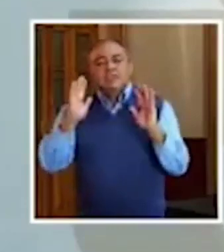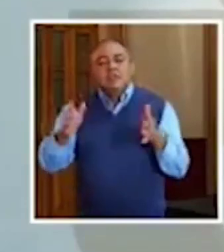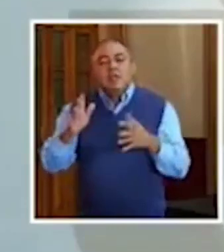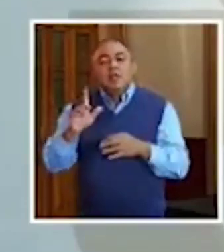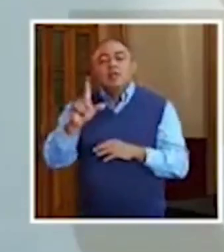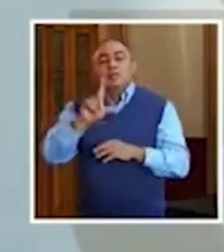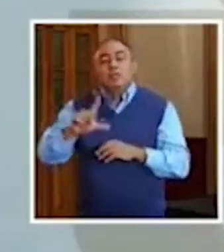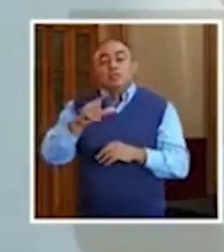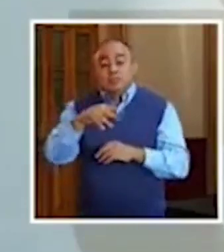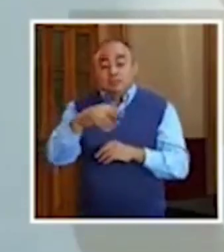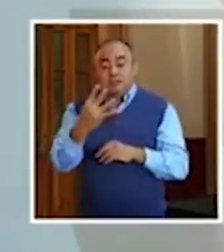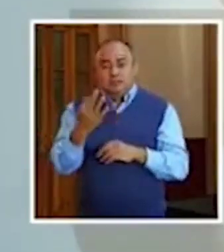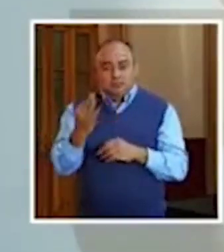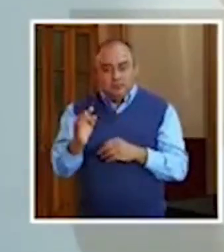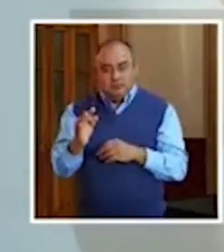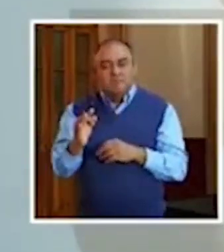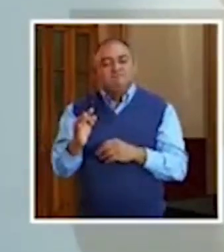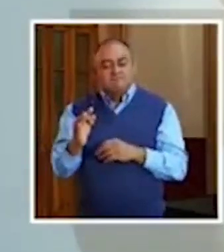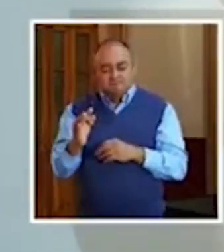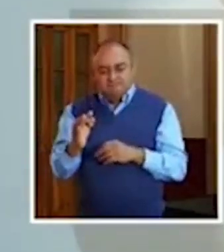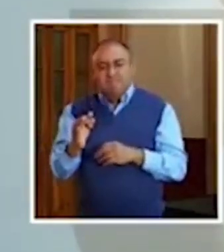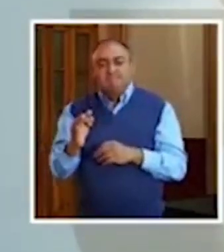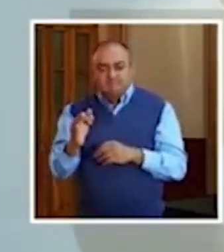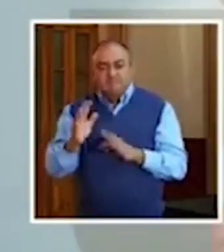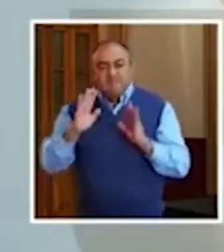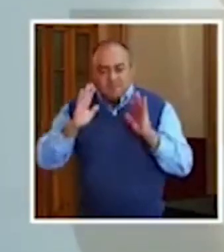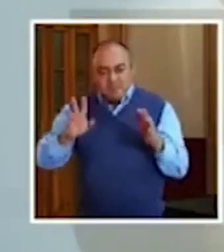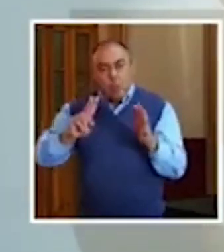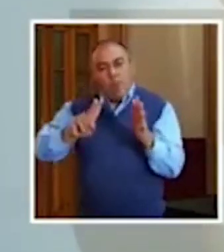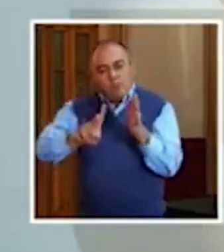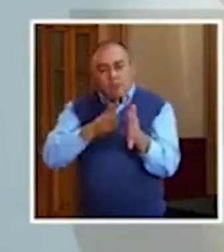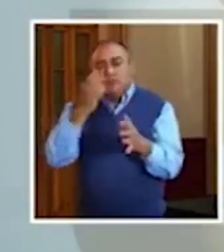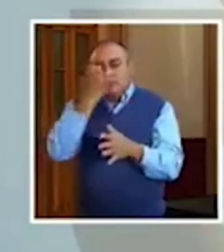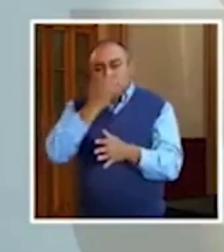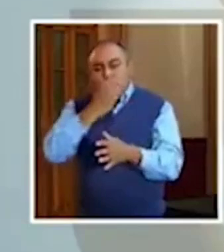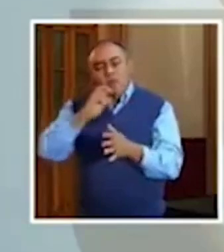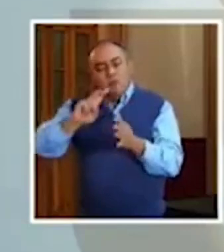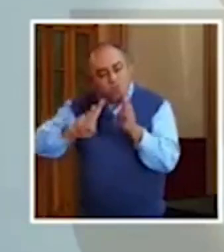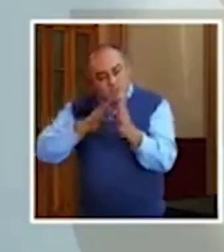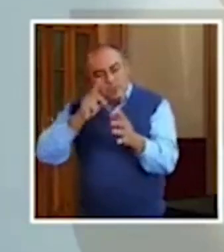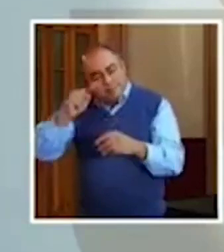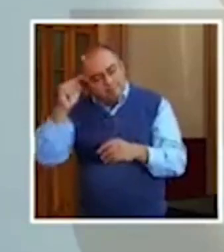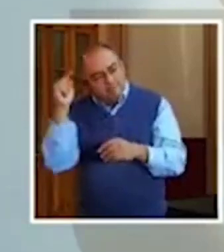14 de febrero. Ya hablé con el alcalde de Monterrey,